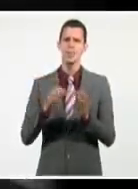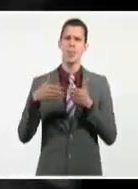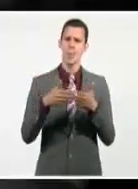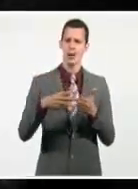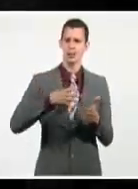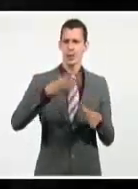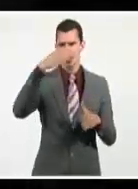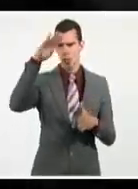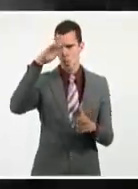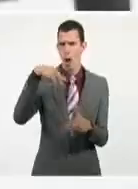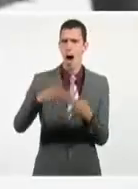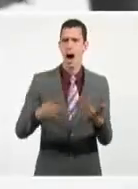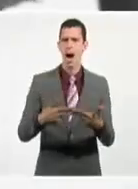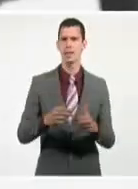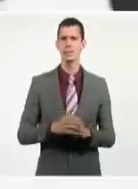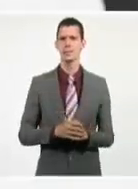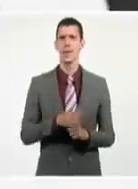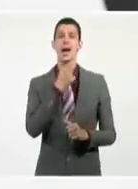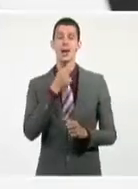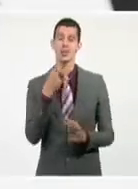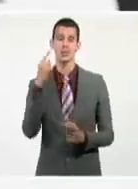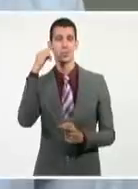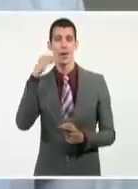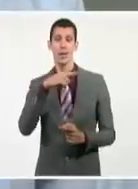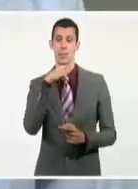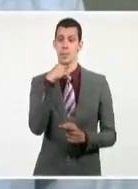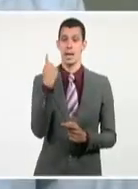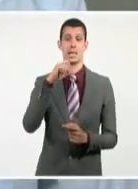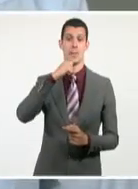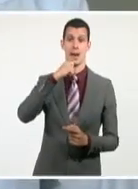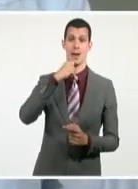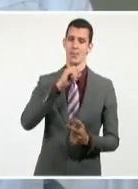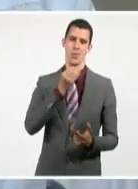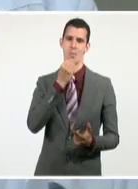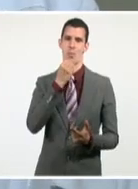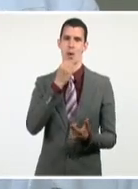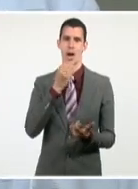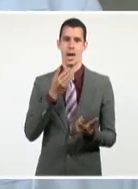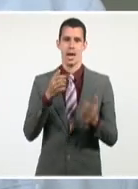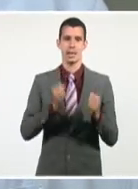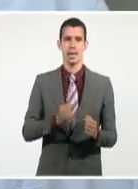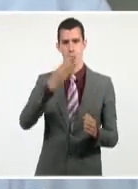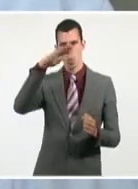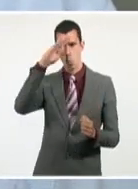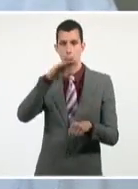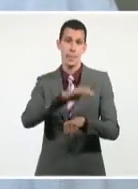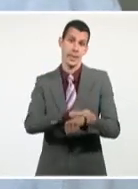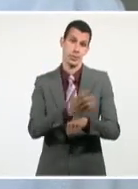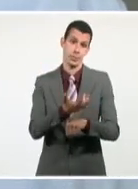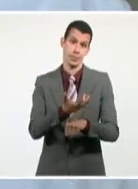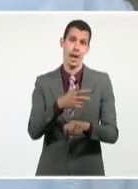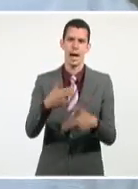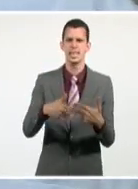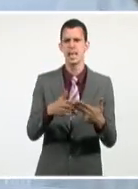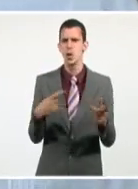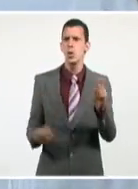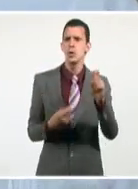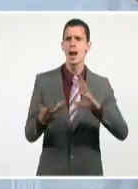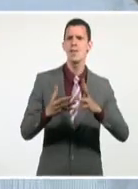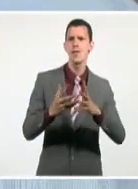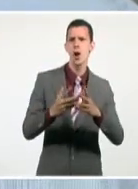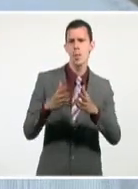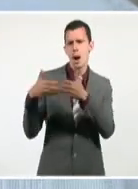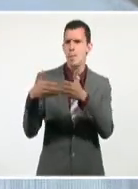intentaban huir vía marítima por la costa sur. Para mí representó el primer hecho histórico de combate que tengo